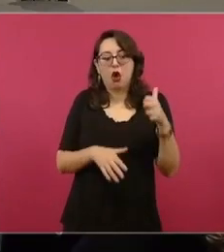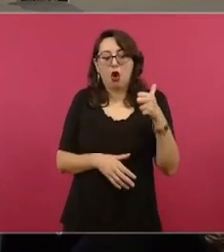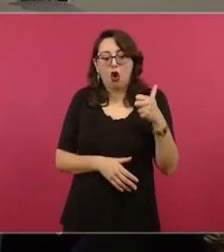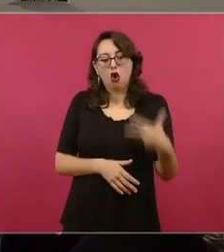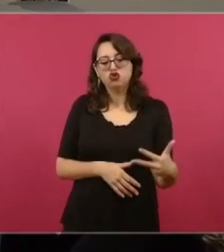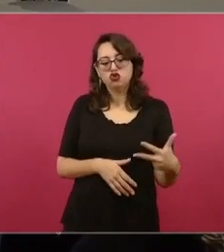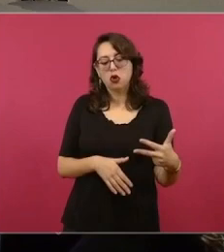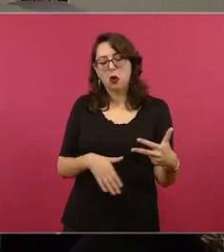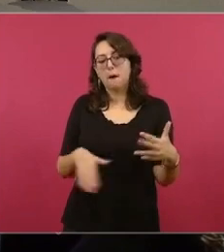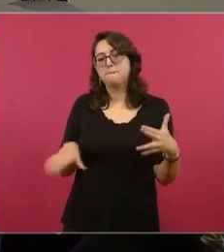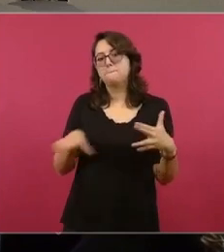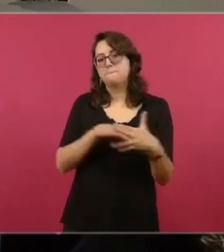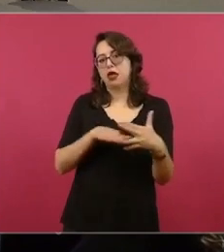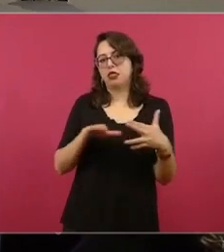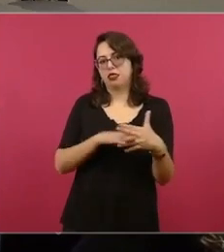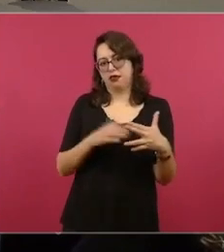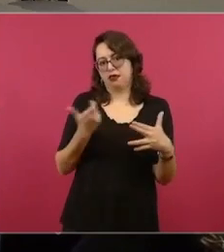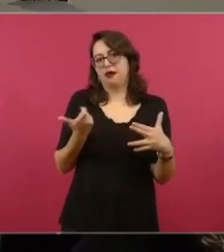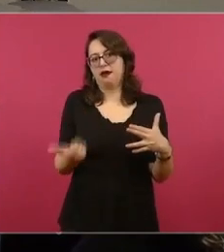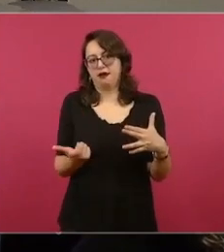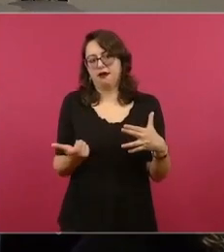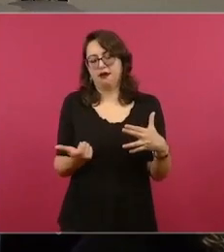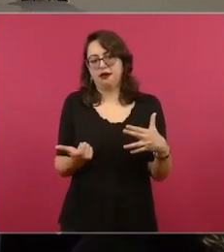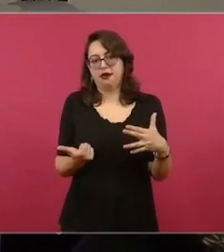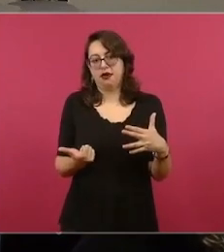los que tienen más ingresos.